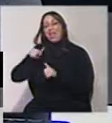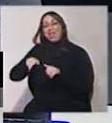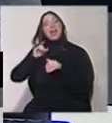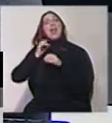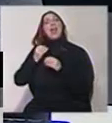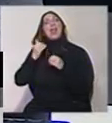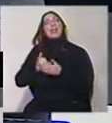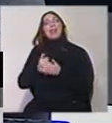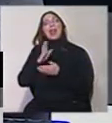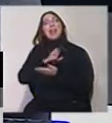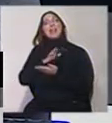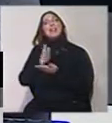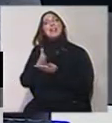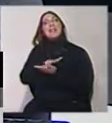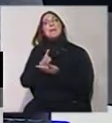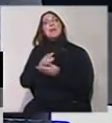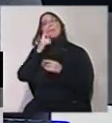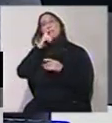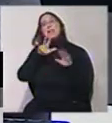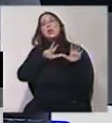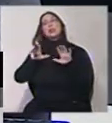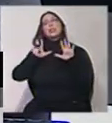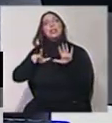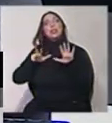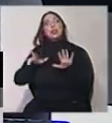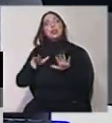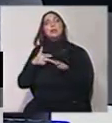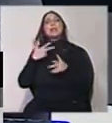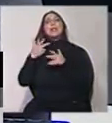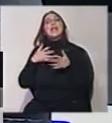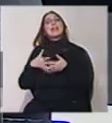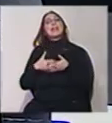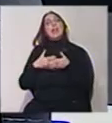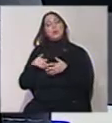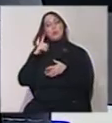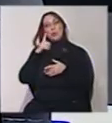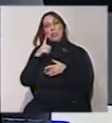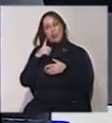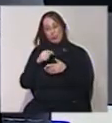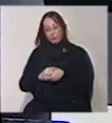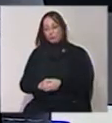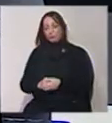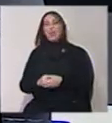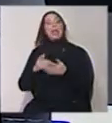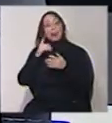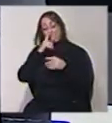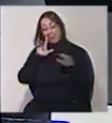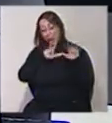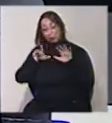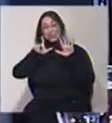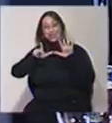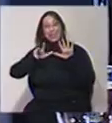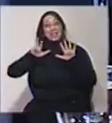claramente delimitada desde el año 1878. Me estoy refiriendo a los Estados Unidos de Norteamérica. En